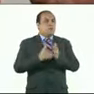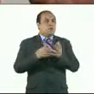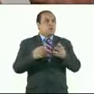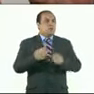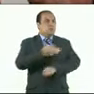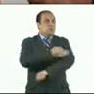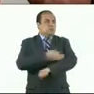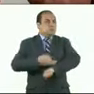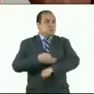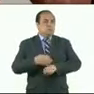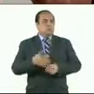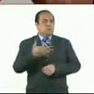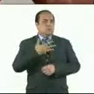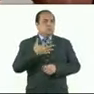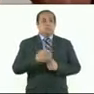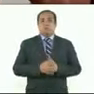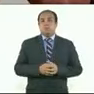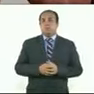50.000 familias.